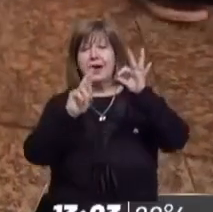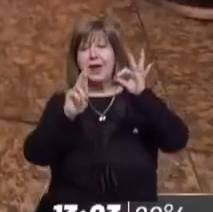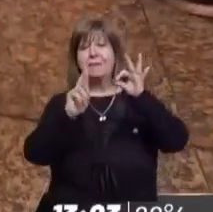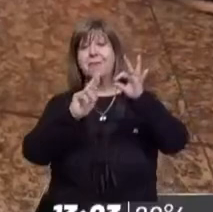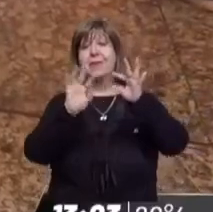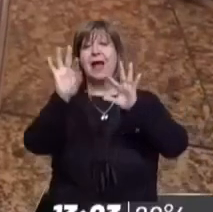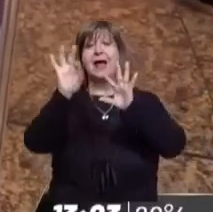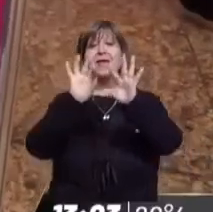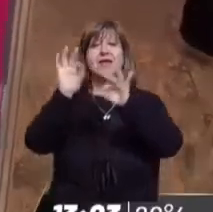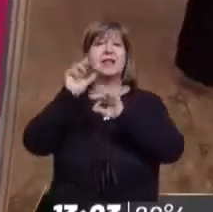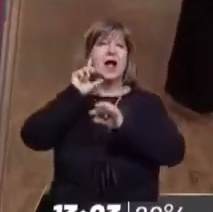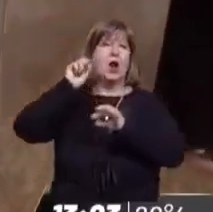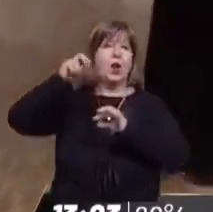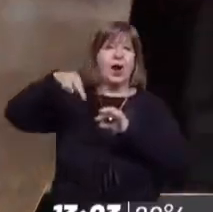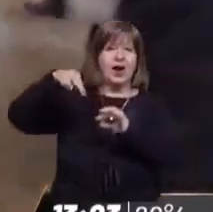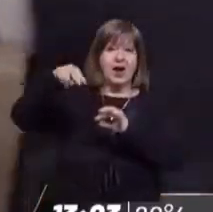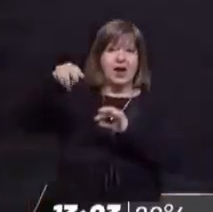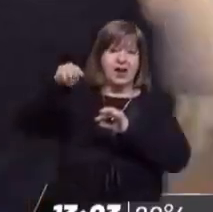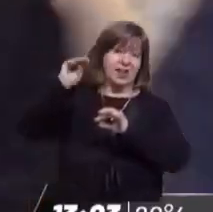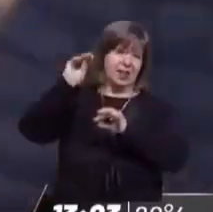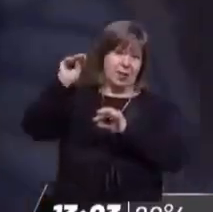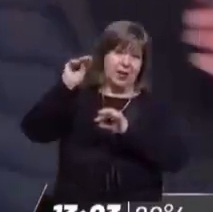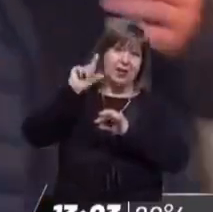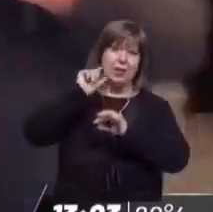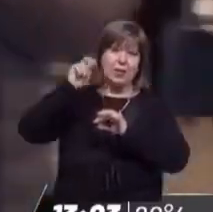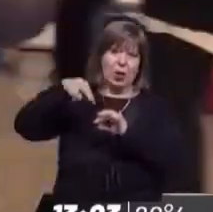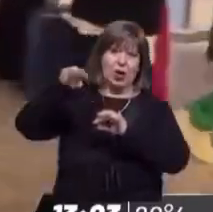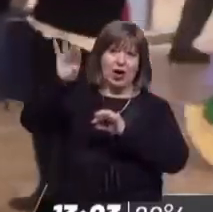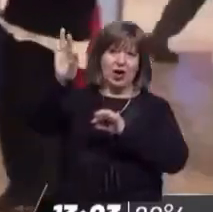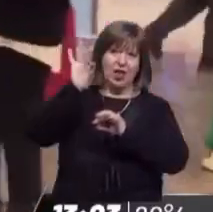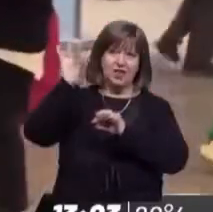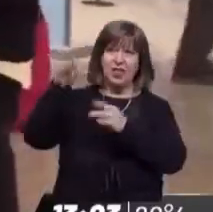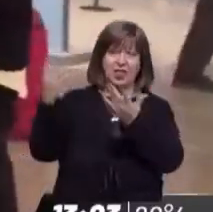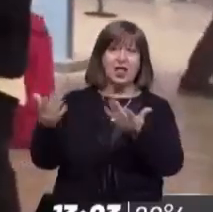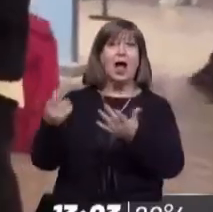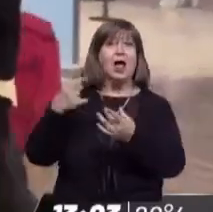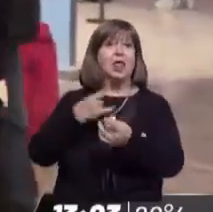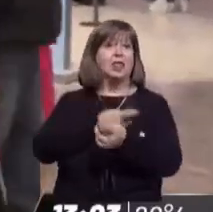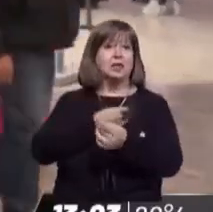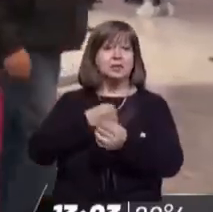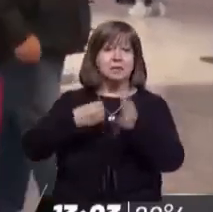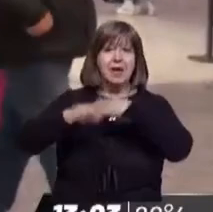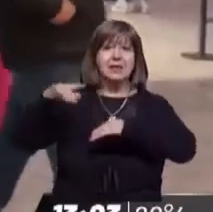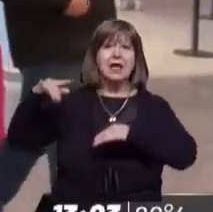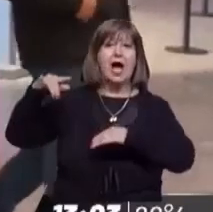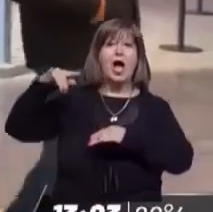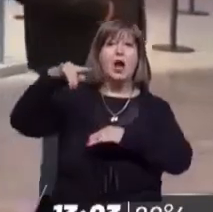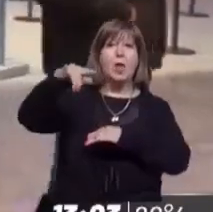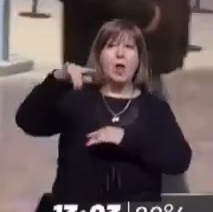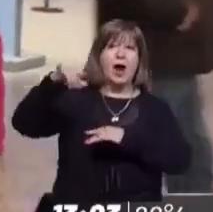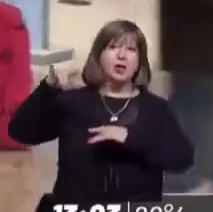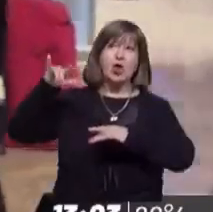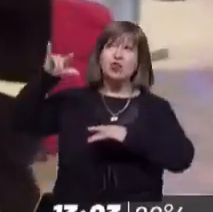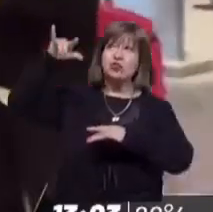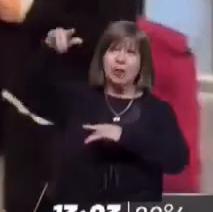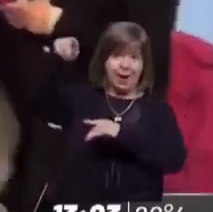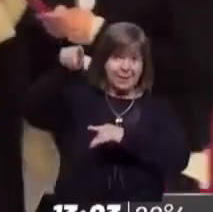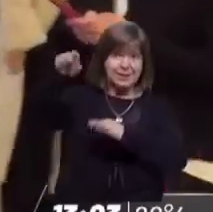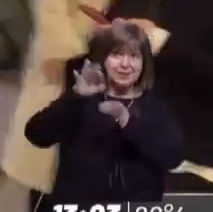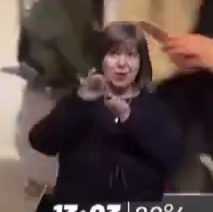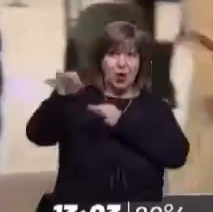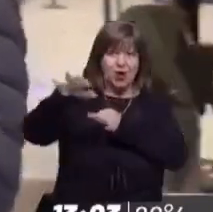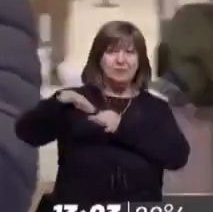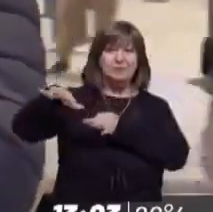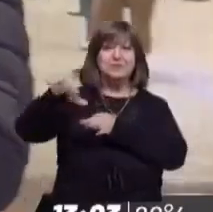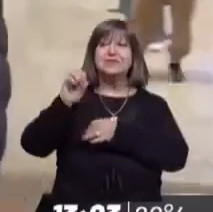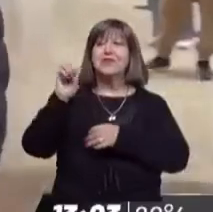está invitando a los turistas. Claro, el aeropuerto es el lugar indicado. Ahora, Fabián